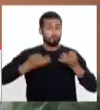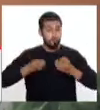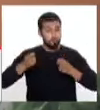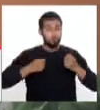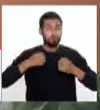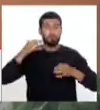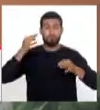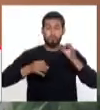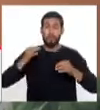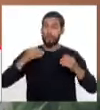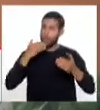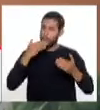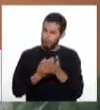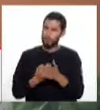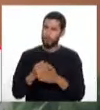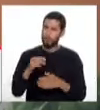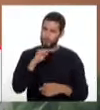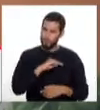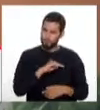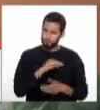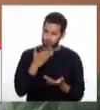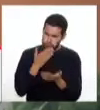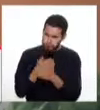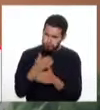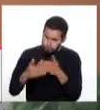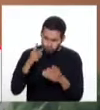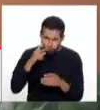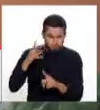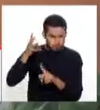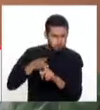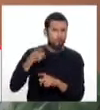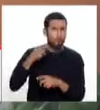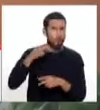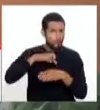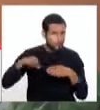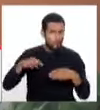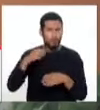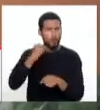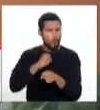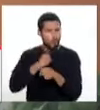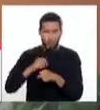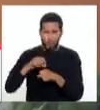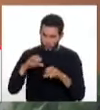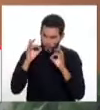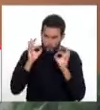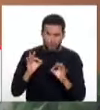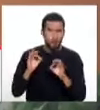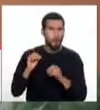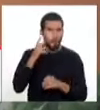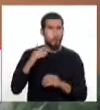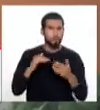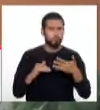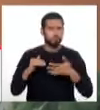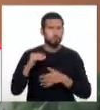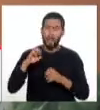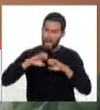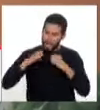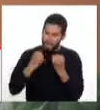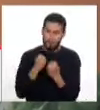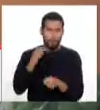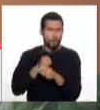la meritocracia, el profesionalismo, la vocación de servicio y el trabajo en